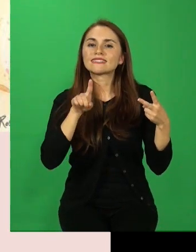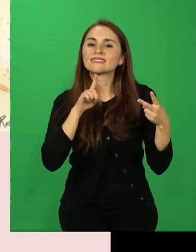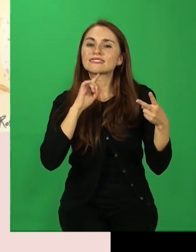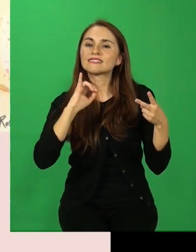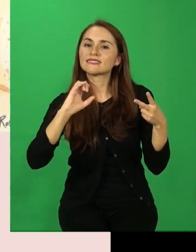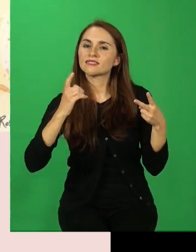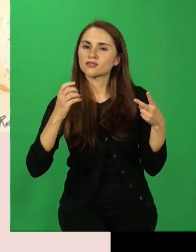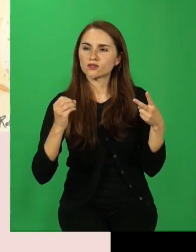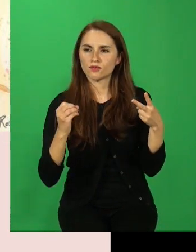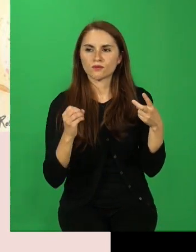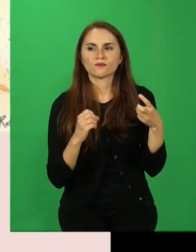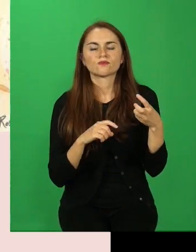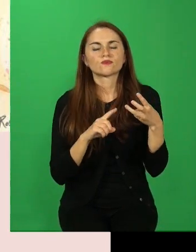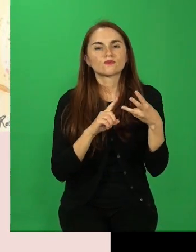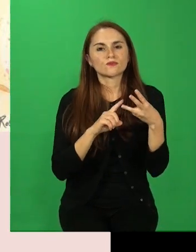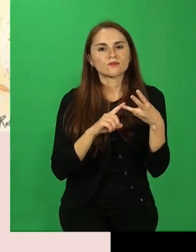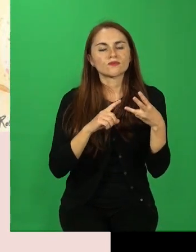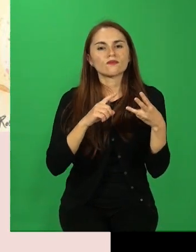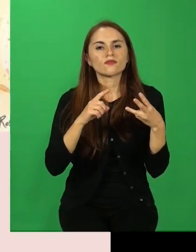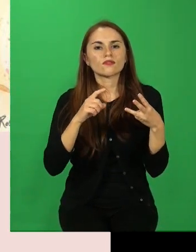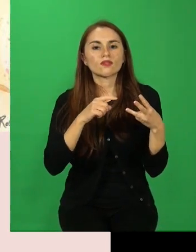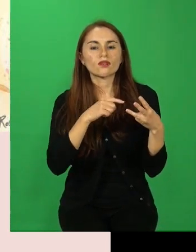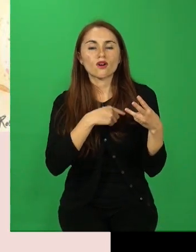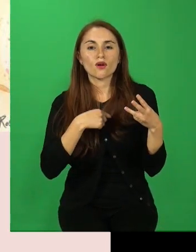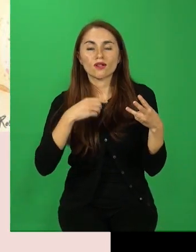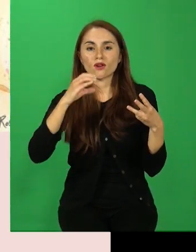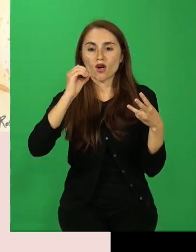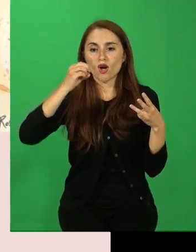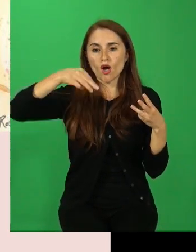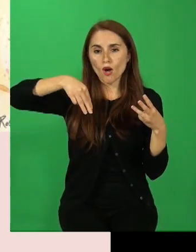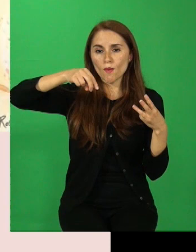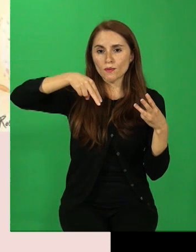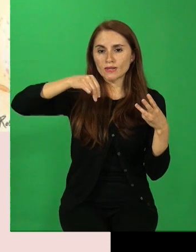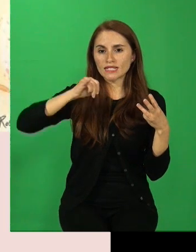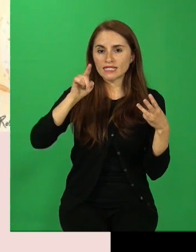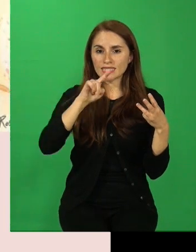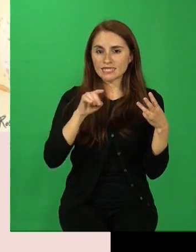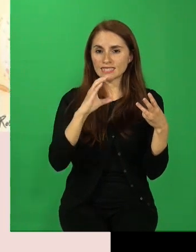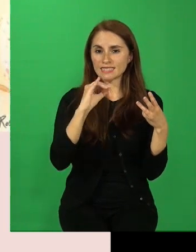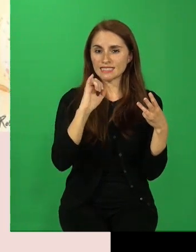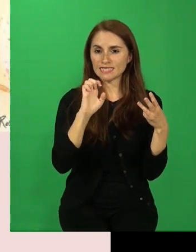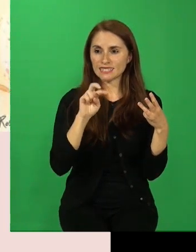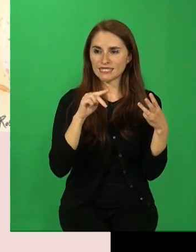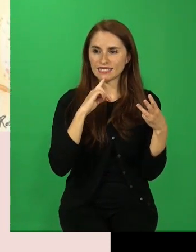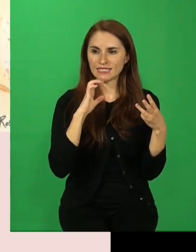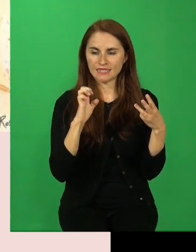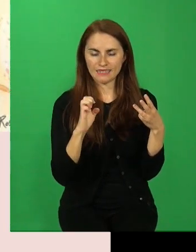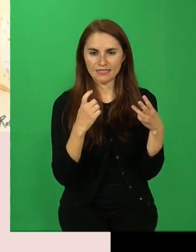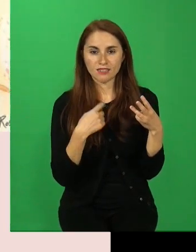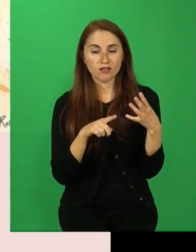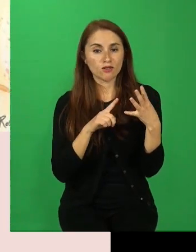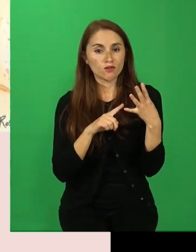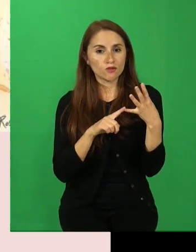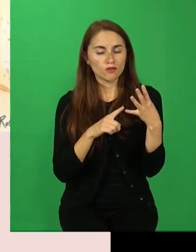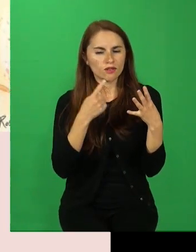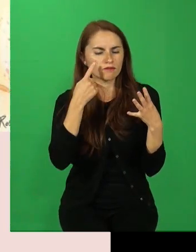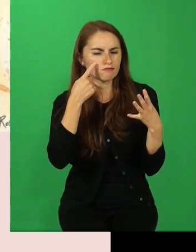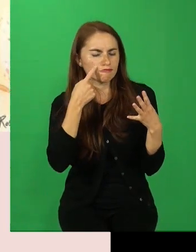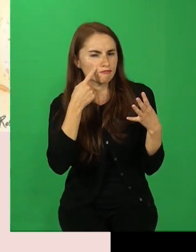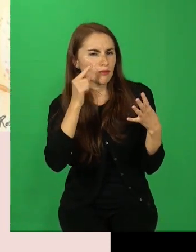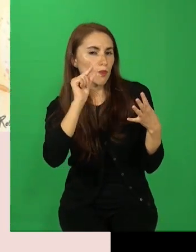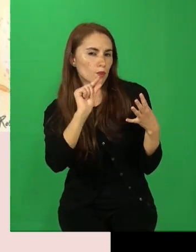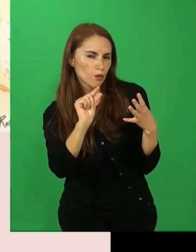Luego está el narrador omnisciente y finalmente vamos a terminar con el narrador de conocimiento